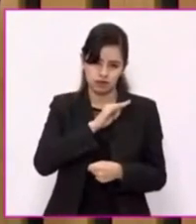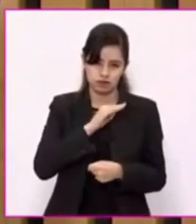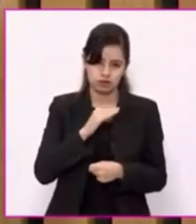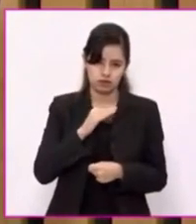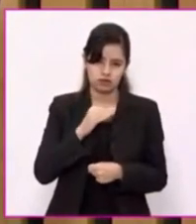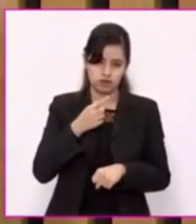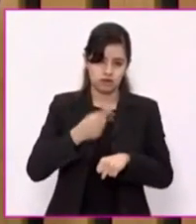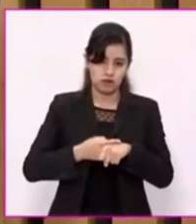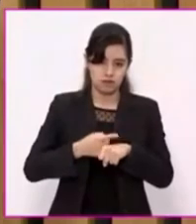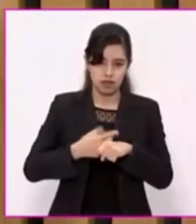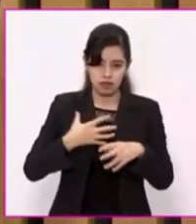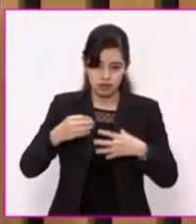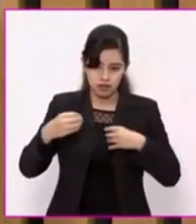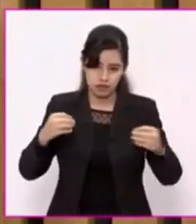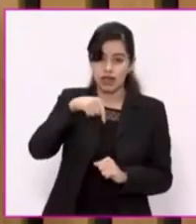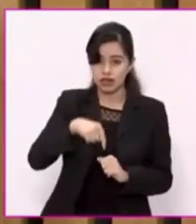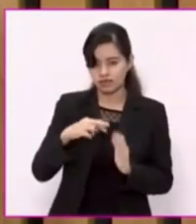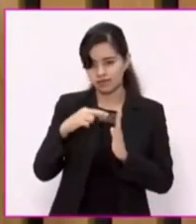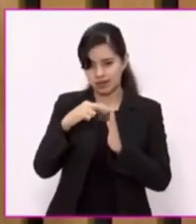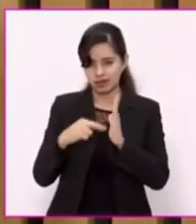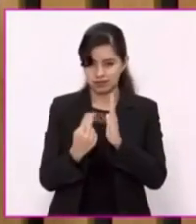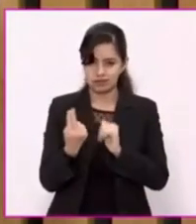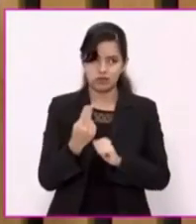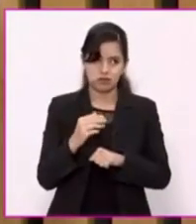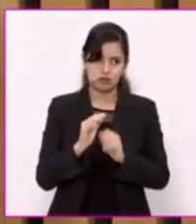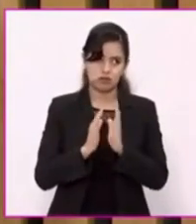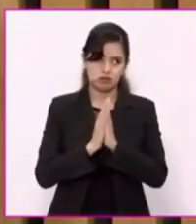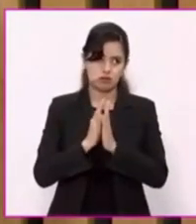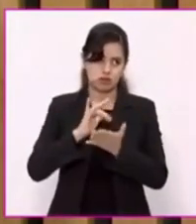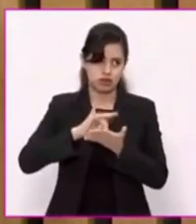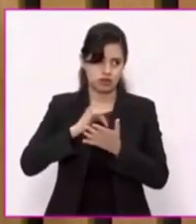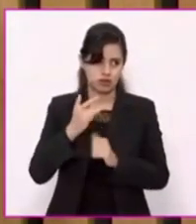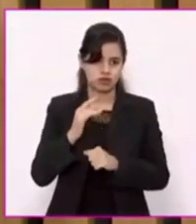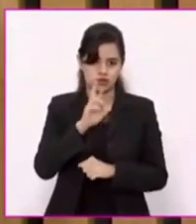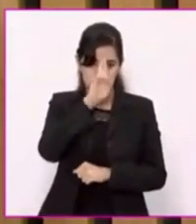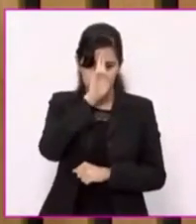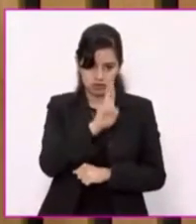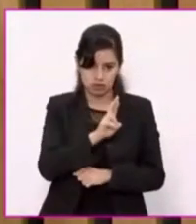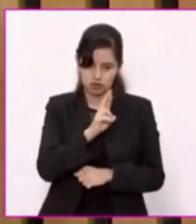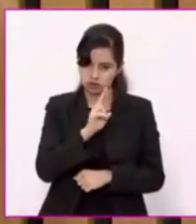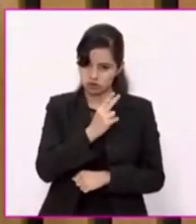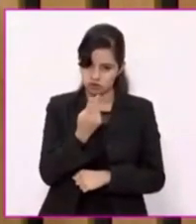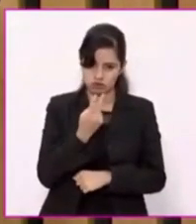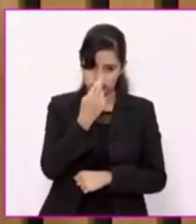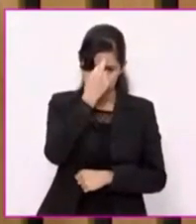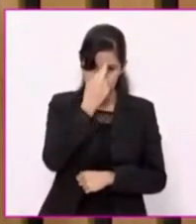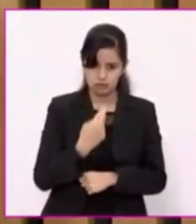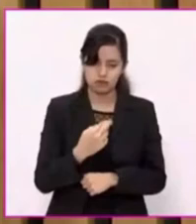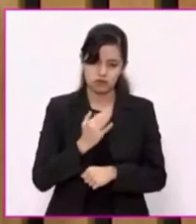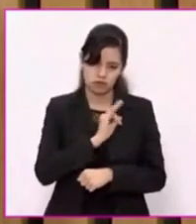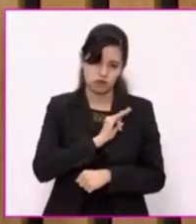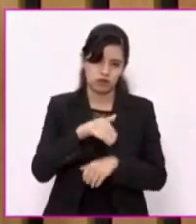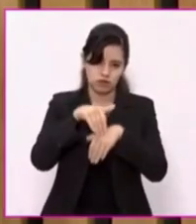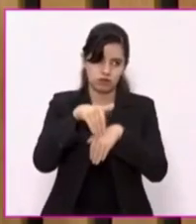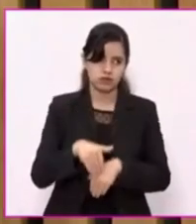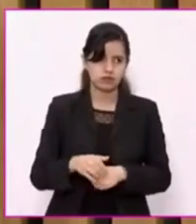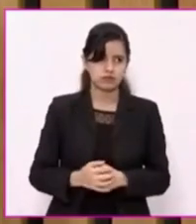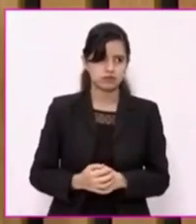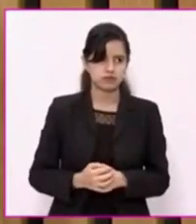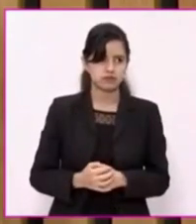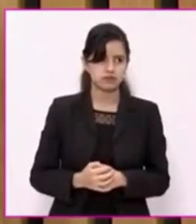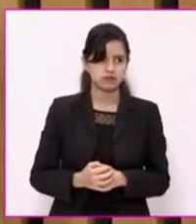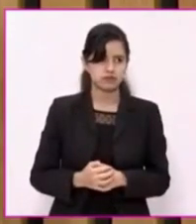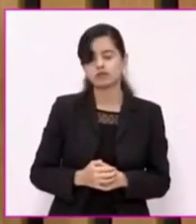sana distancia y el espacio está ventilado. Además, le agradecería mucho que pudiéramos, por respeto recíproco, ceñirnos a las mismas. Tiene usted la palabra,